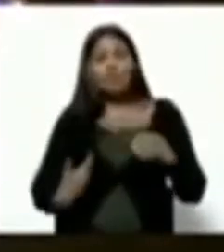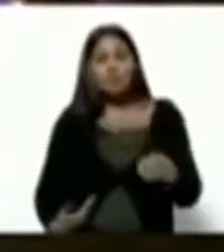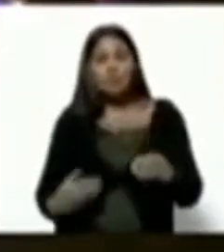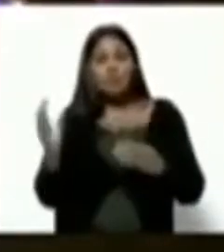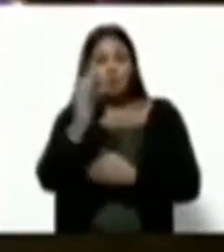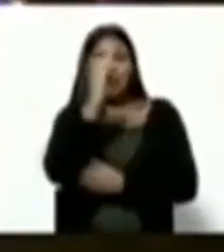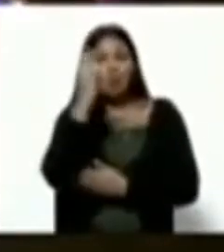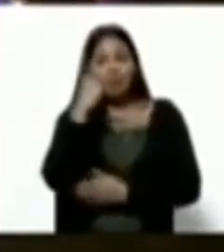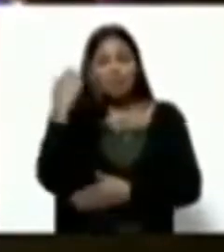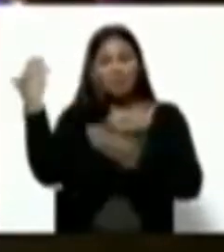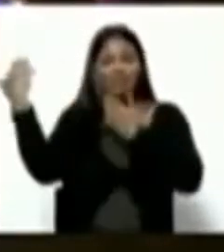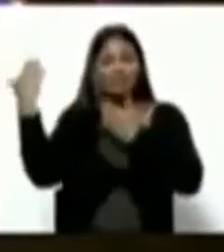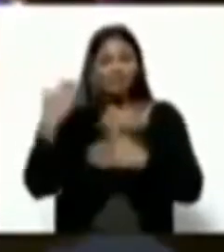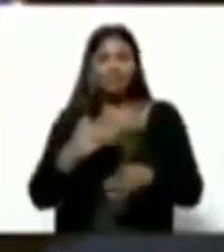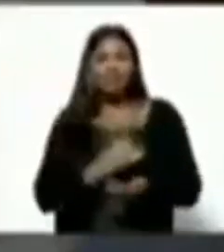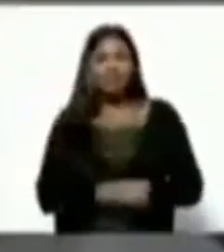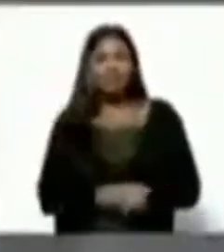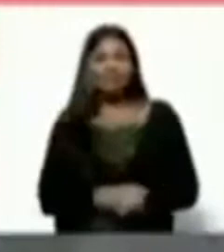colombiano.